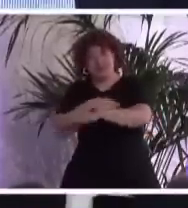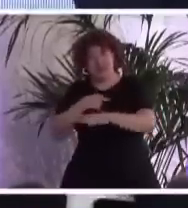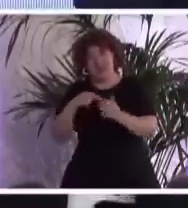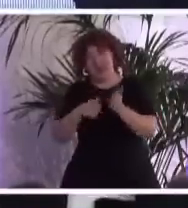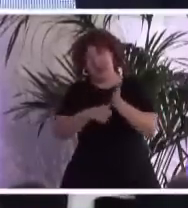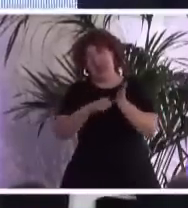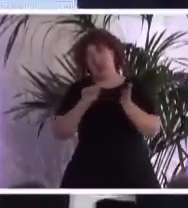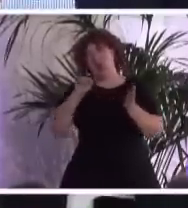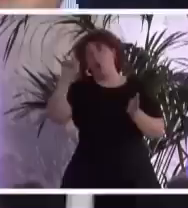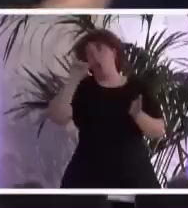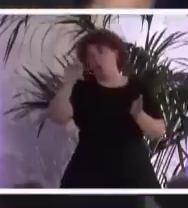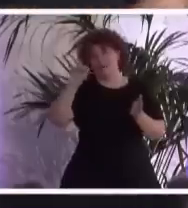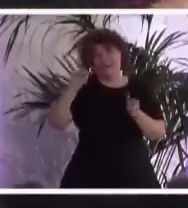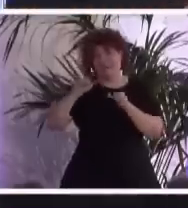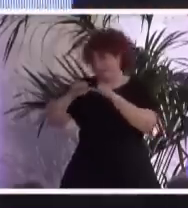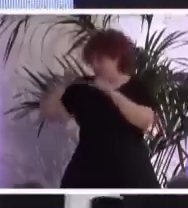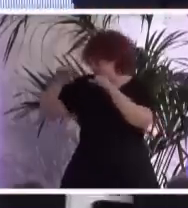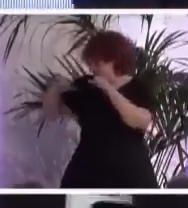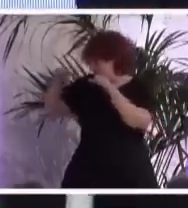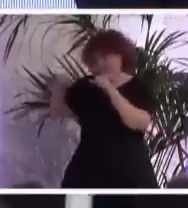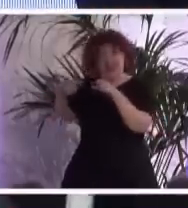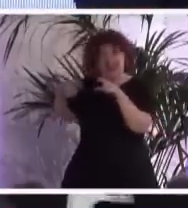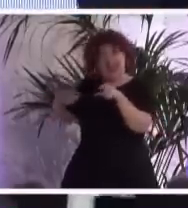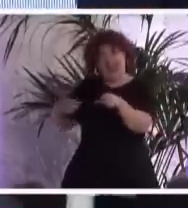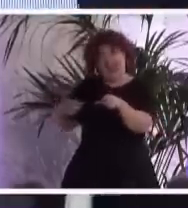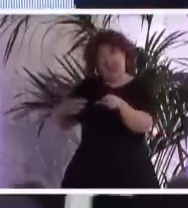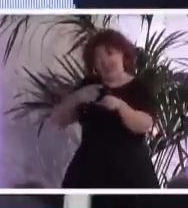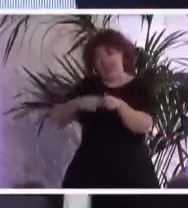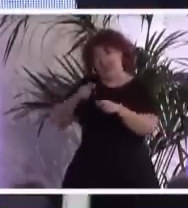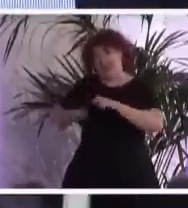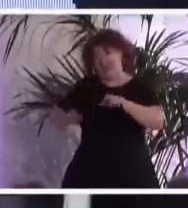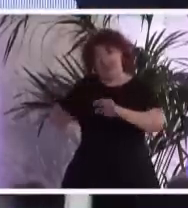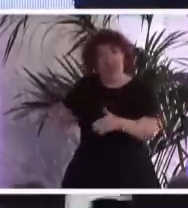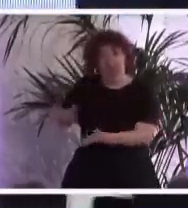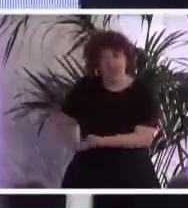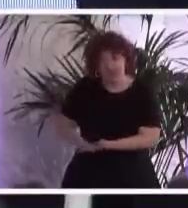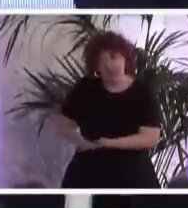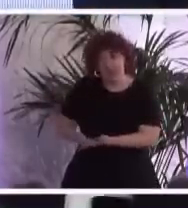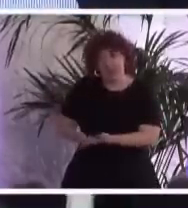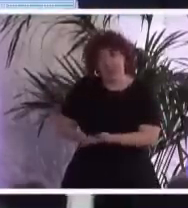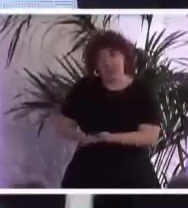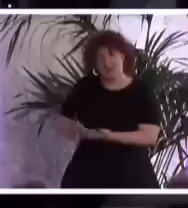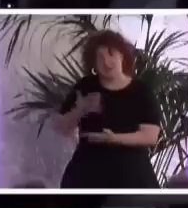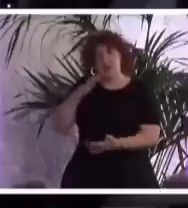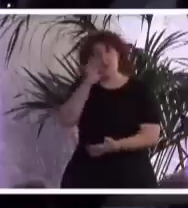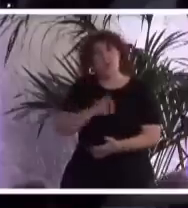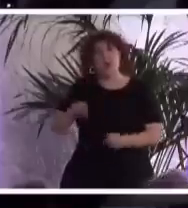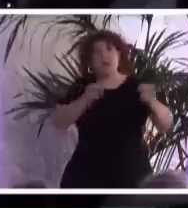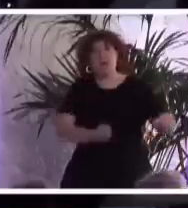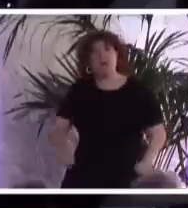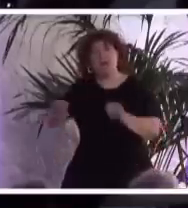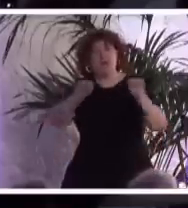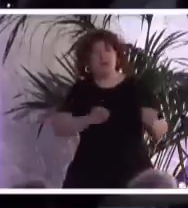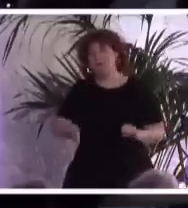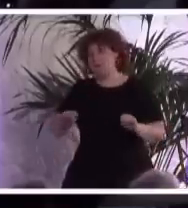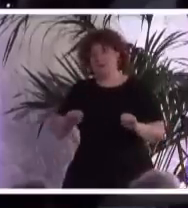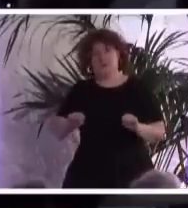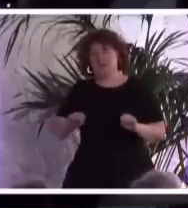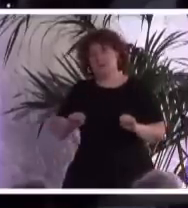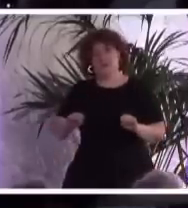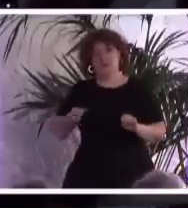partido comunista que no ocurría desde la guerra civil en España si podemos no hubiera defendido en